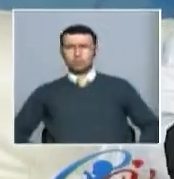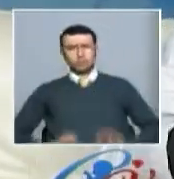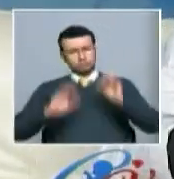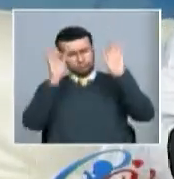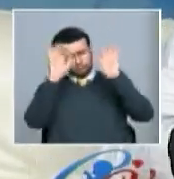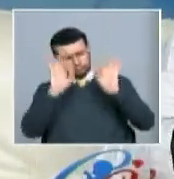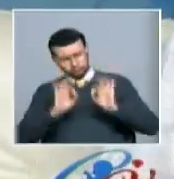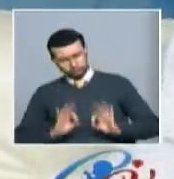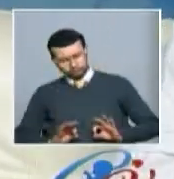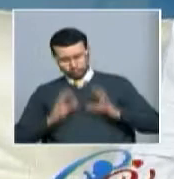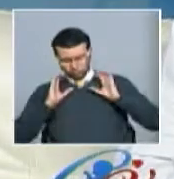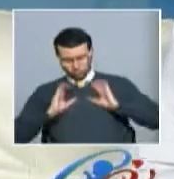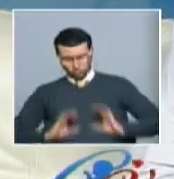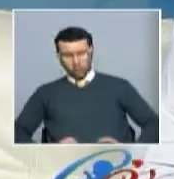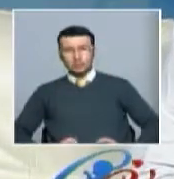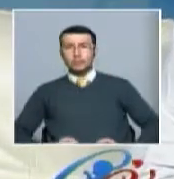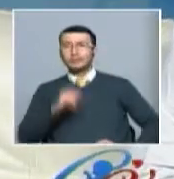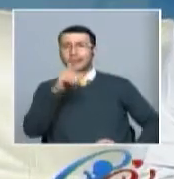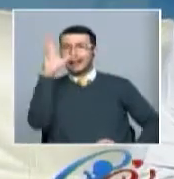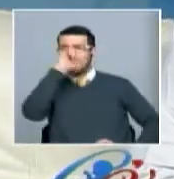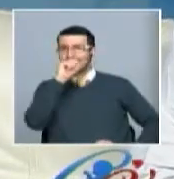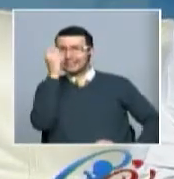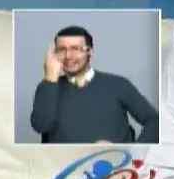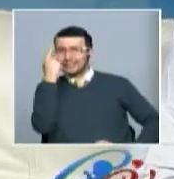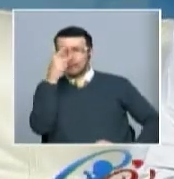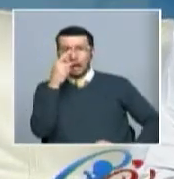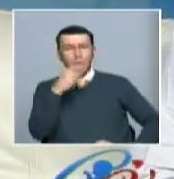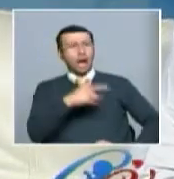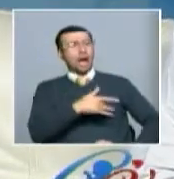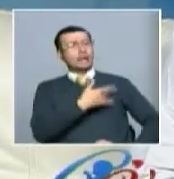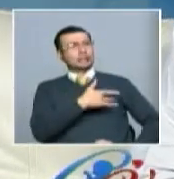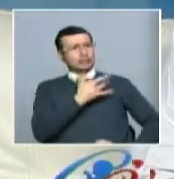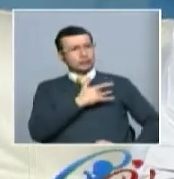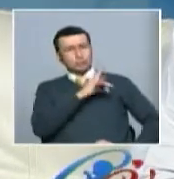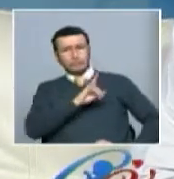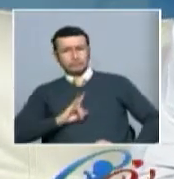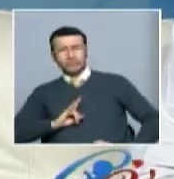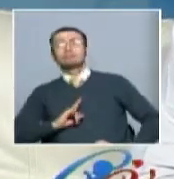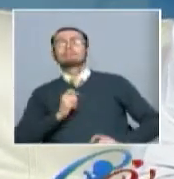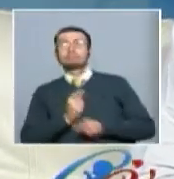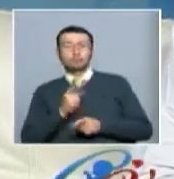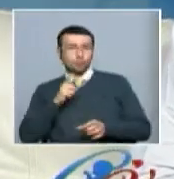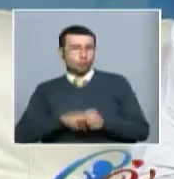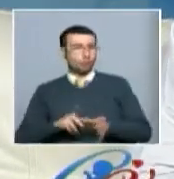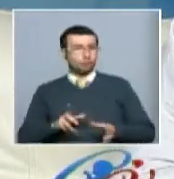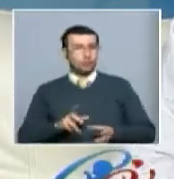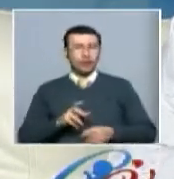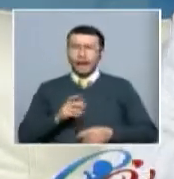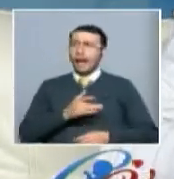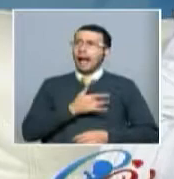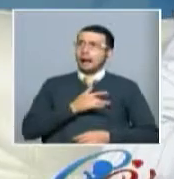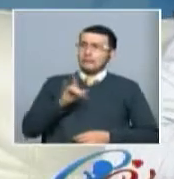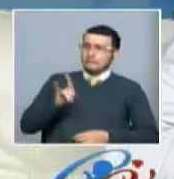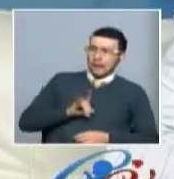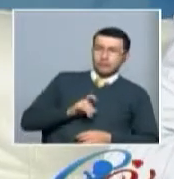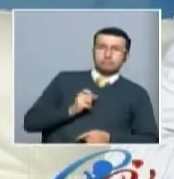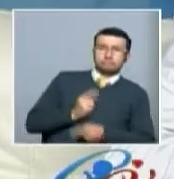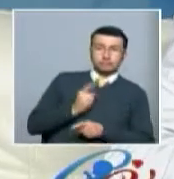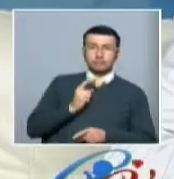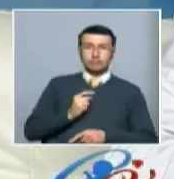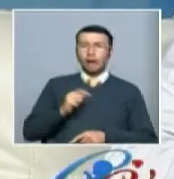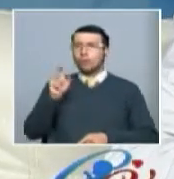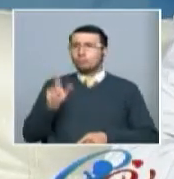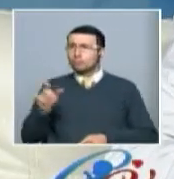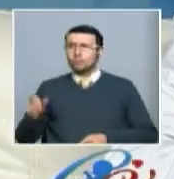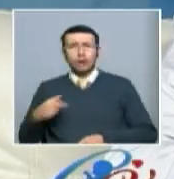que puedan interpretar mucha sintomatología que las personas refieren de pérdida de